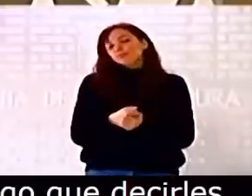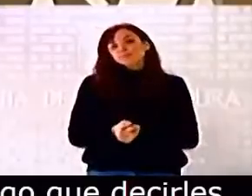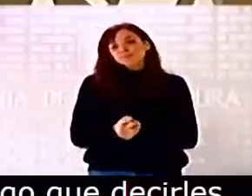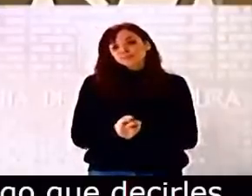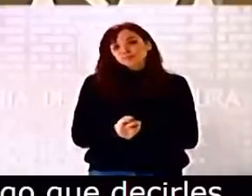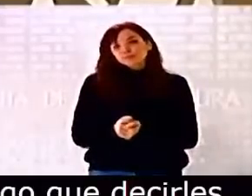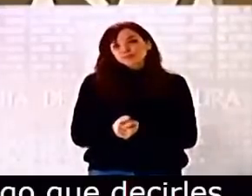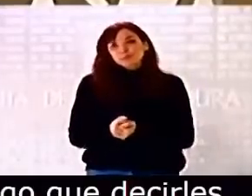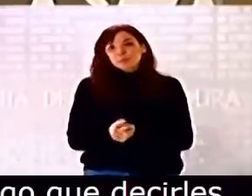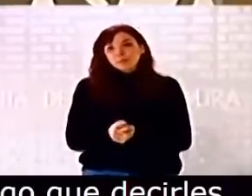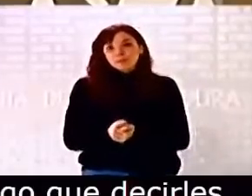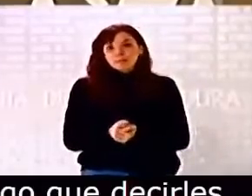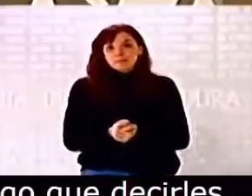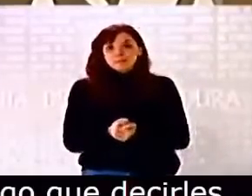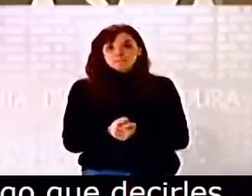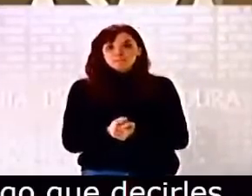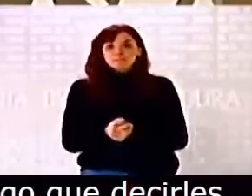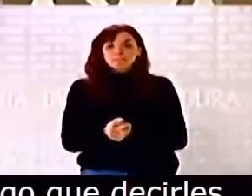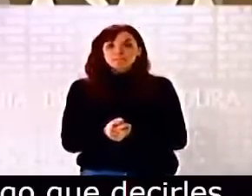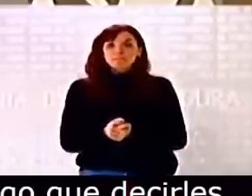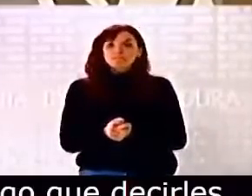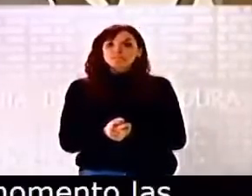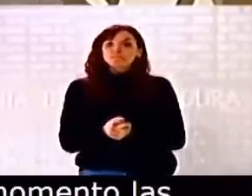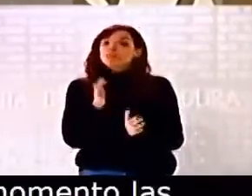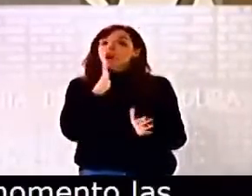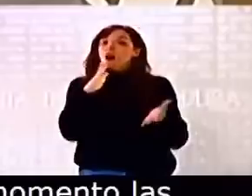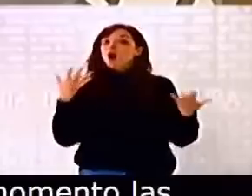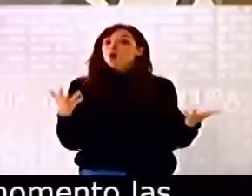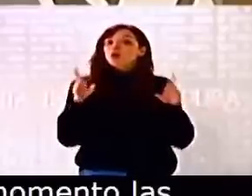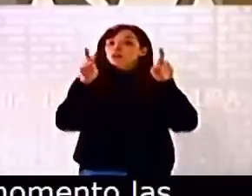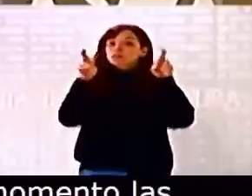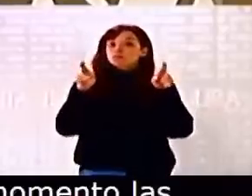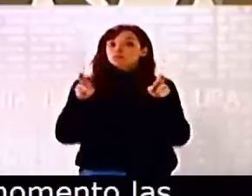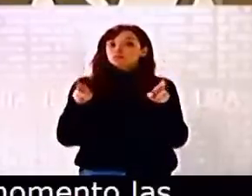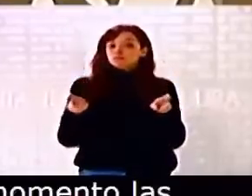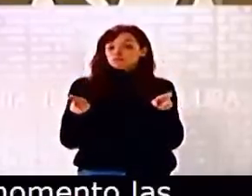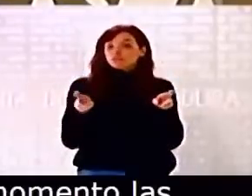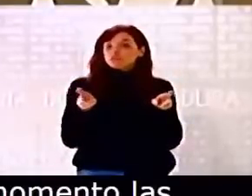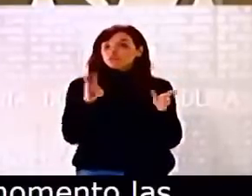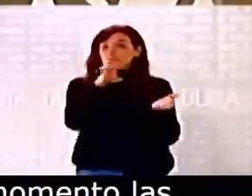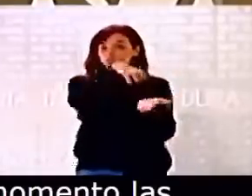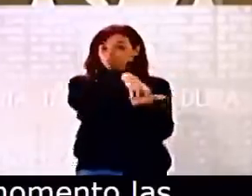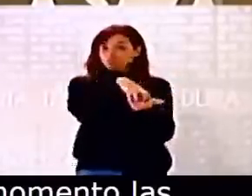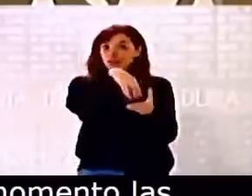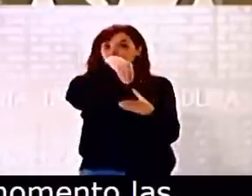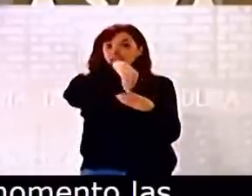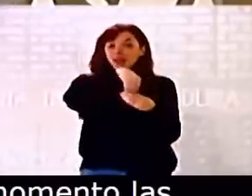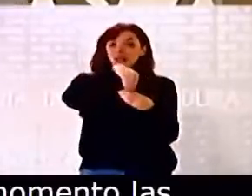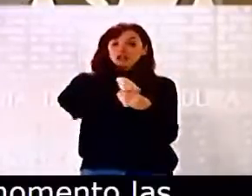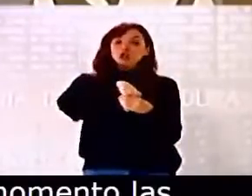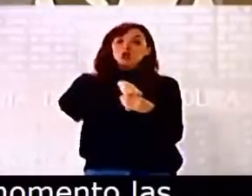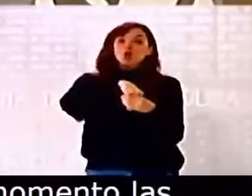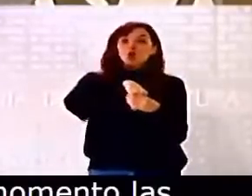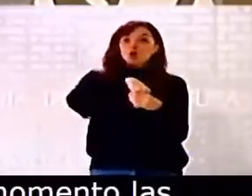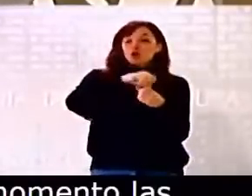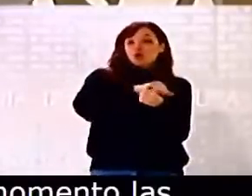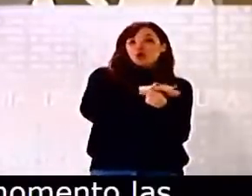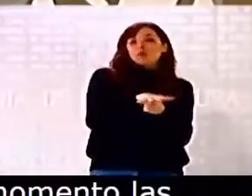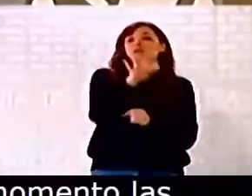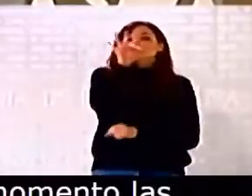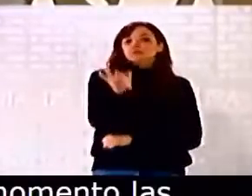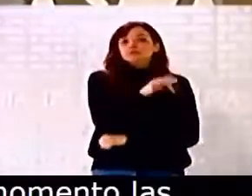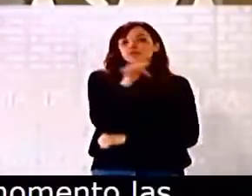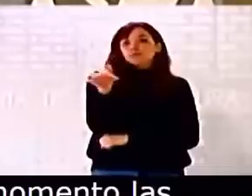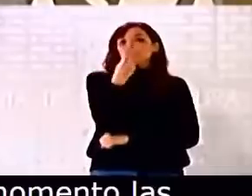que en este momento las residencias que tenemos afectadas por COVID son un total de 20 de